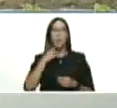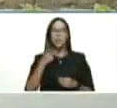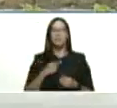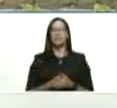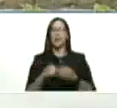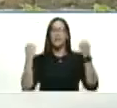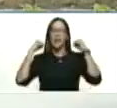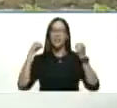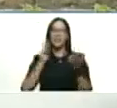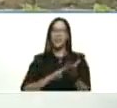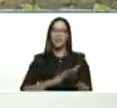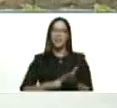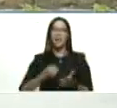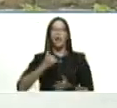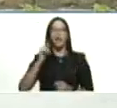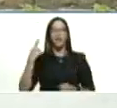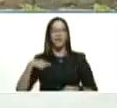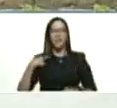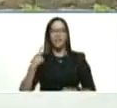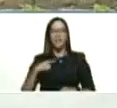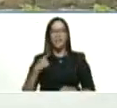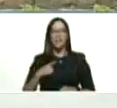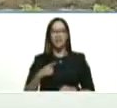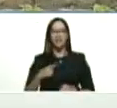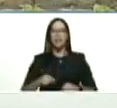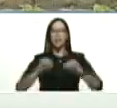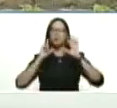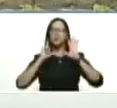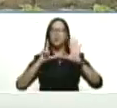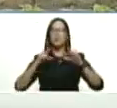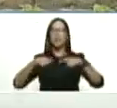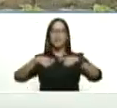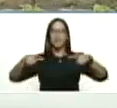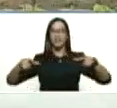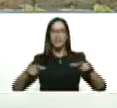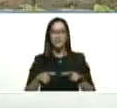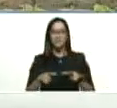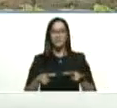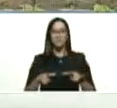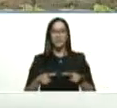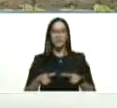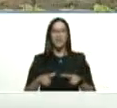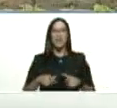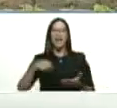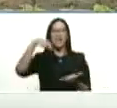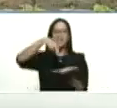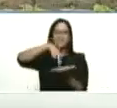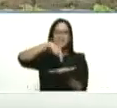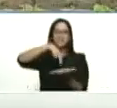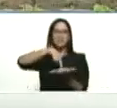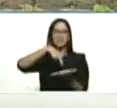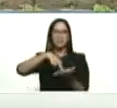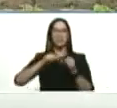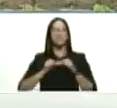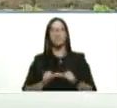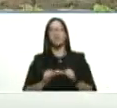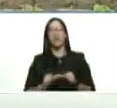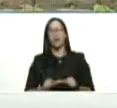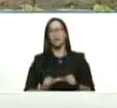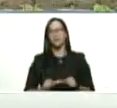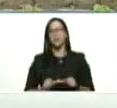realidad. Hay que tener los pies en el terreno. Hay que tener los pies sobre la tierra. Hay